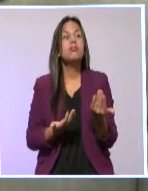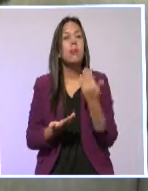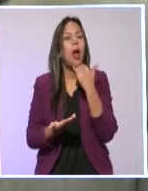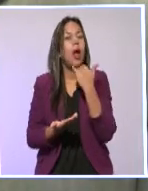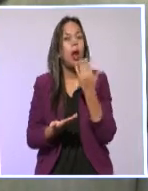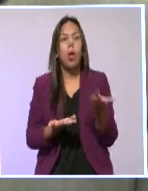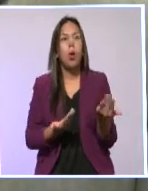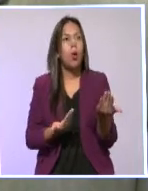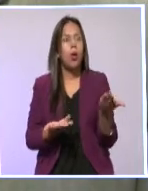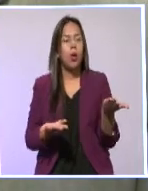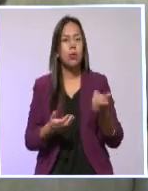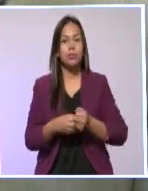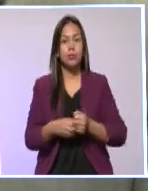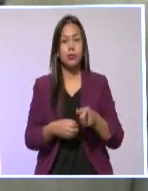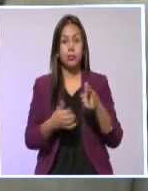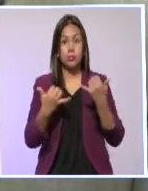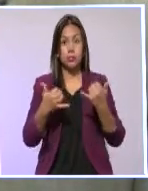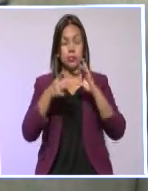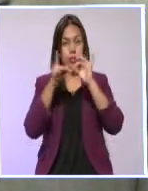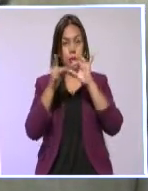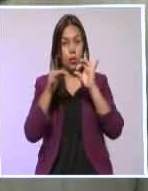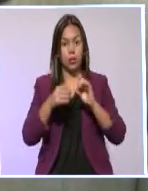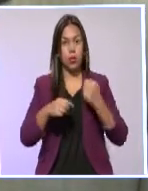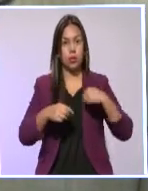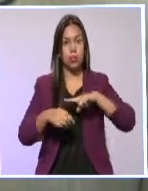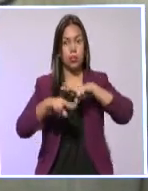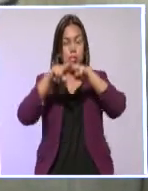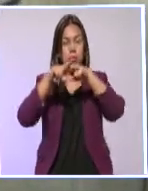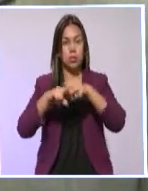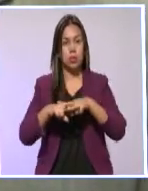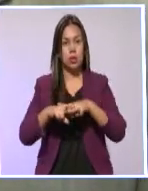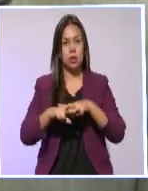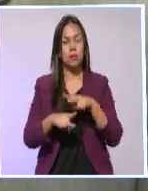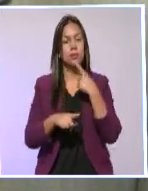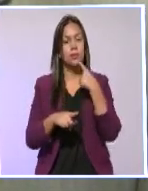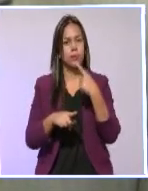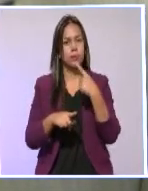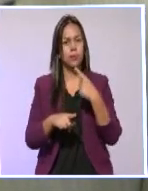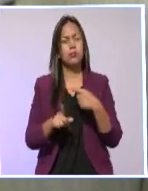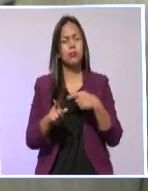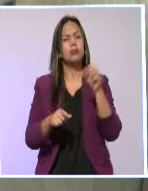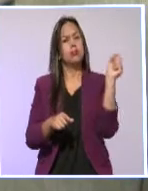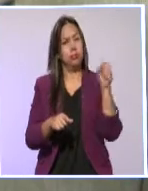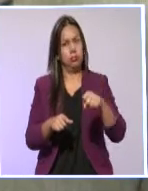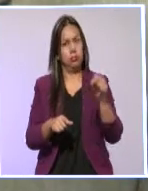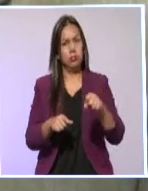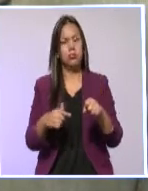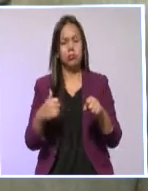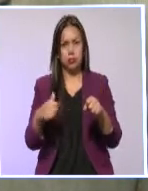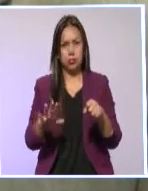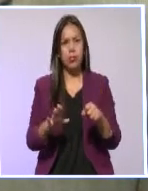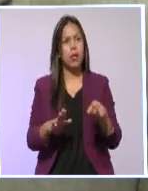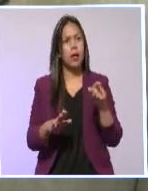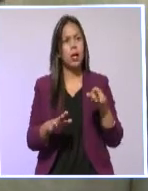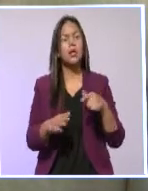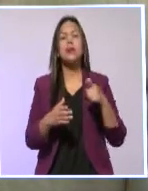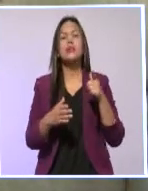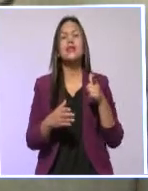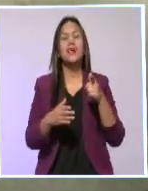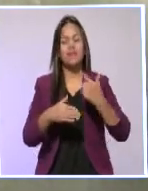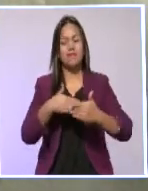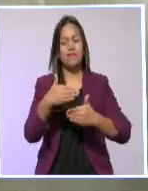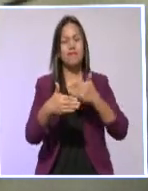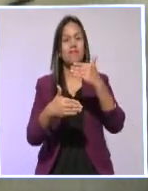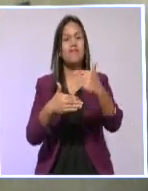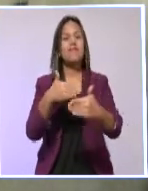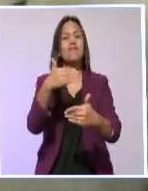este momento del documento que revisamos, se determina que efectivamente habría ya una instrucción fiscal en ese proceso y lo